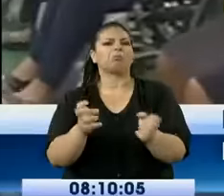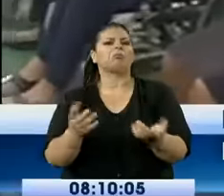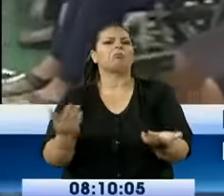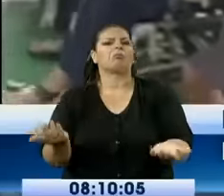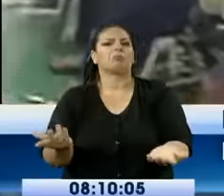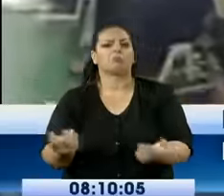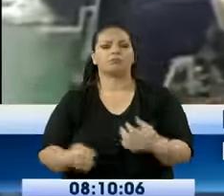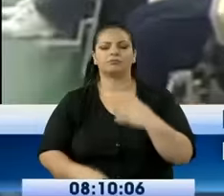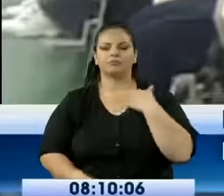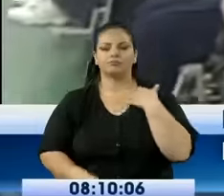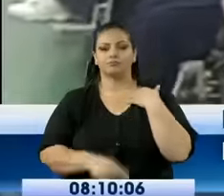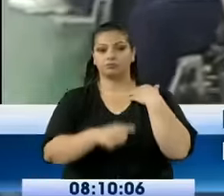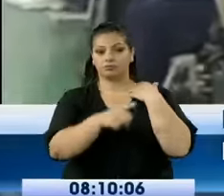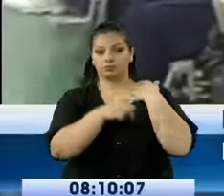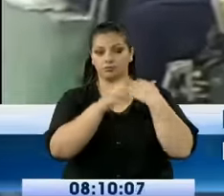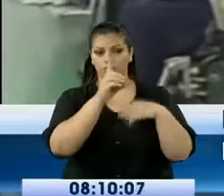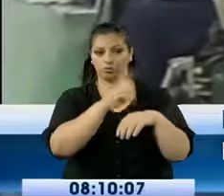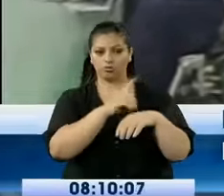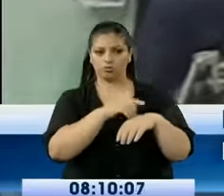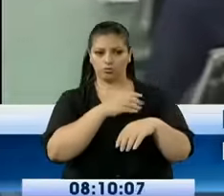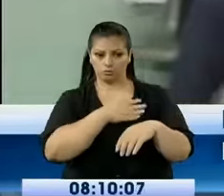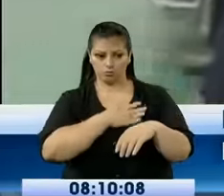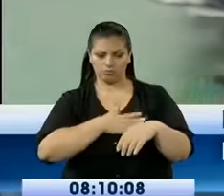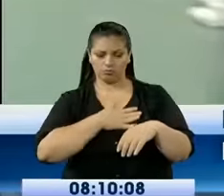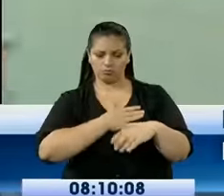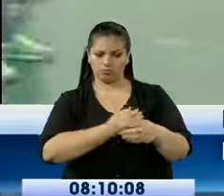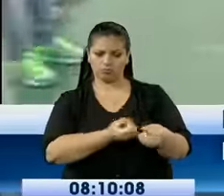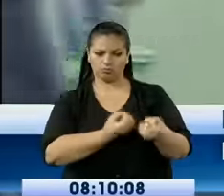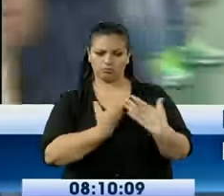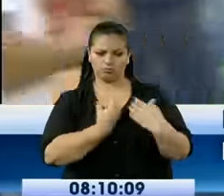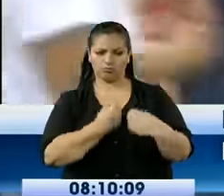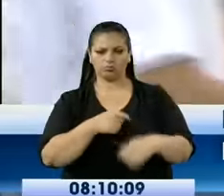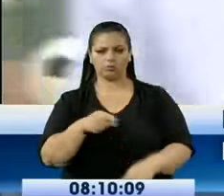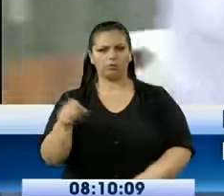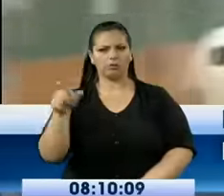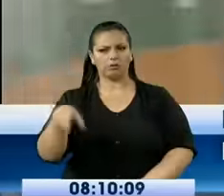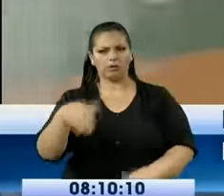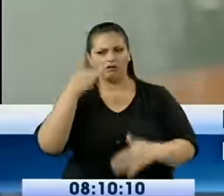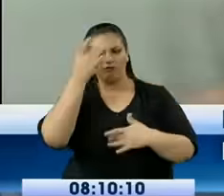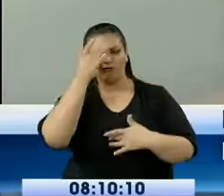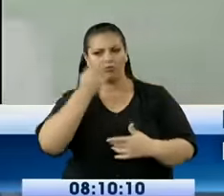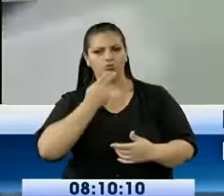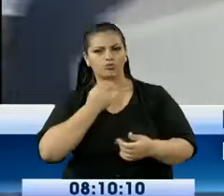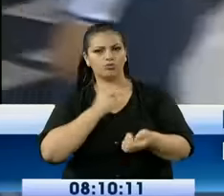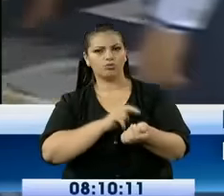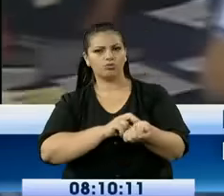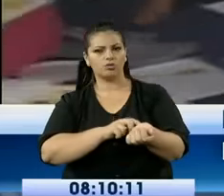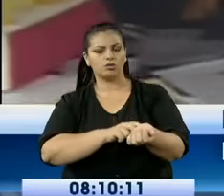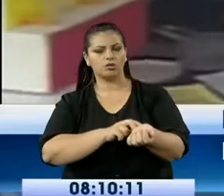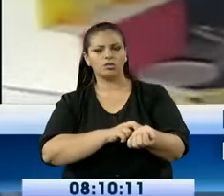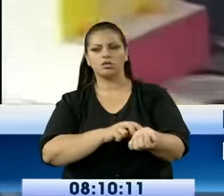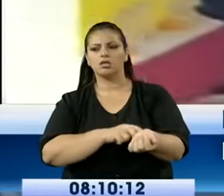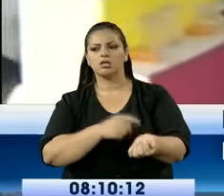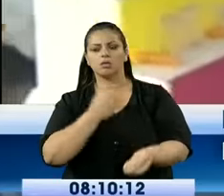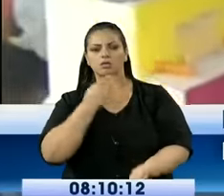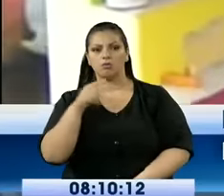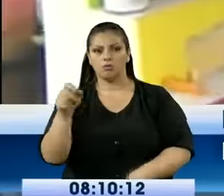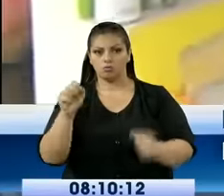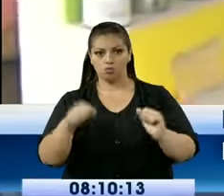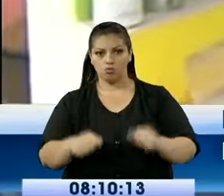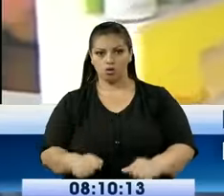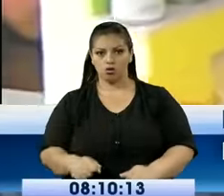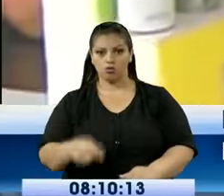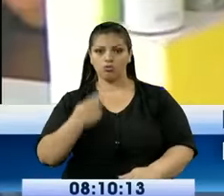que hay enlatados, mermeladas de piña. ¿Ellos pueden comer estos azúcares? Muy buenos días. El Ministerio de Salud